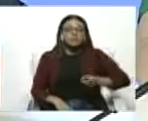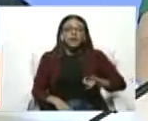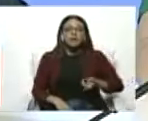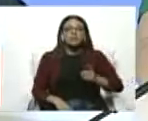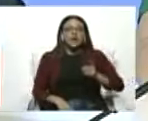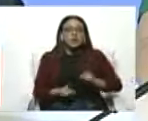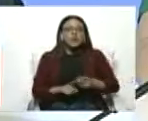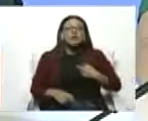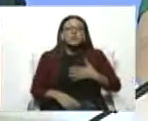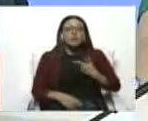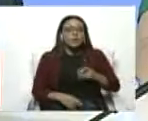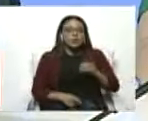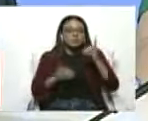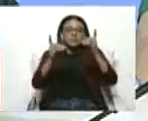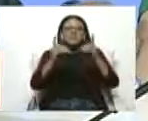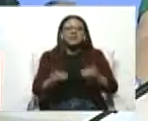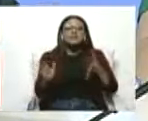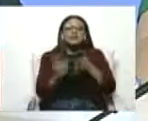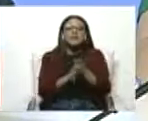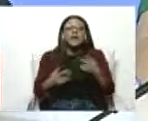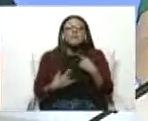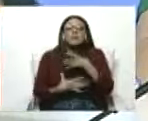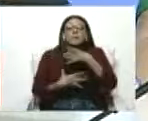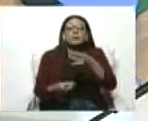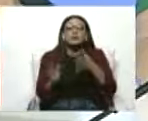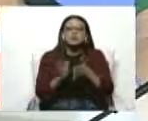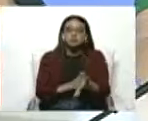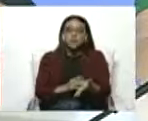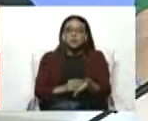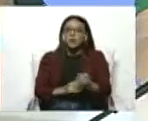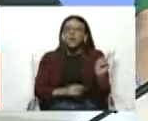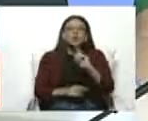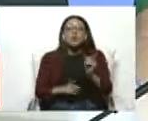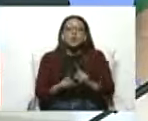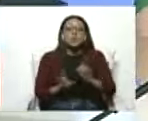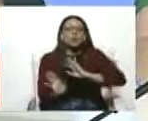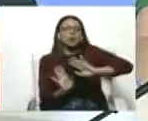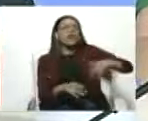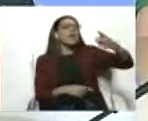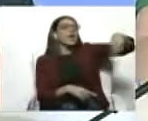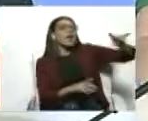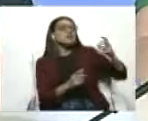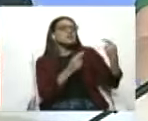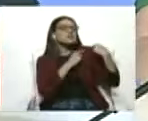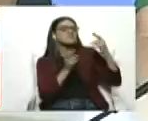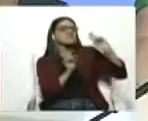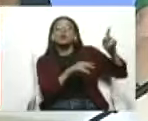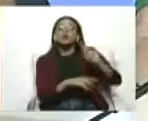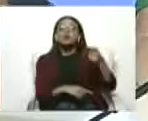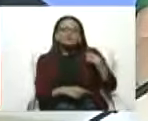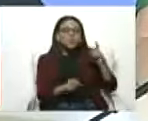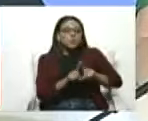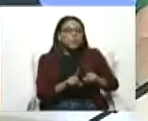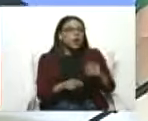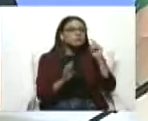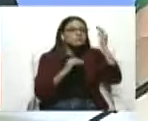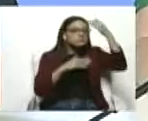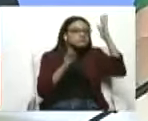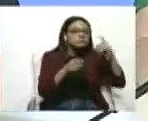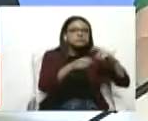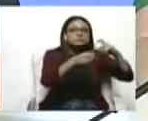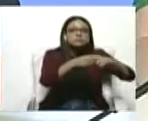Si no le estuviera haciendo campaña, Gabriela, si no le estuviera haciendo campaña a uno de los movimientos que está aquí, enamórate.